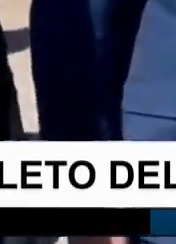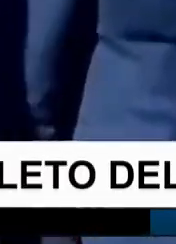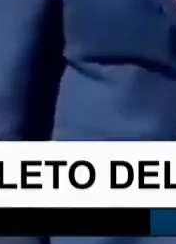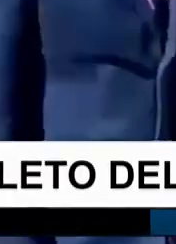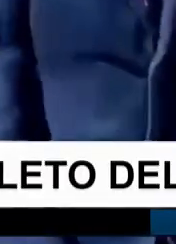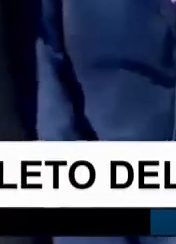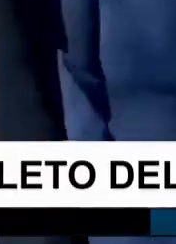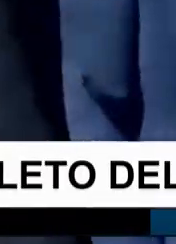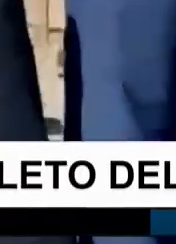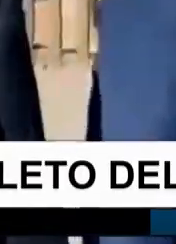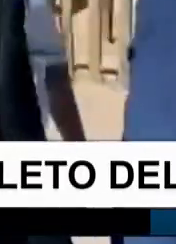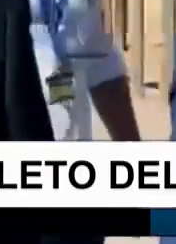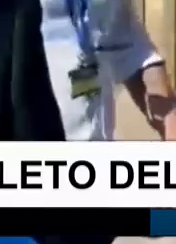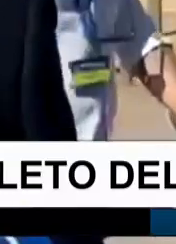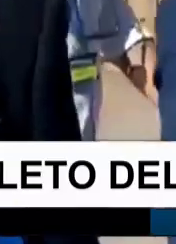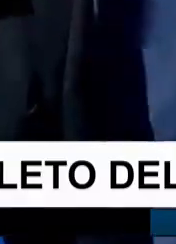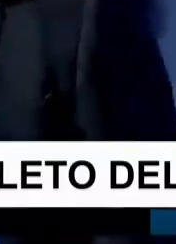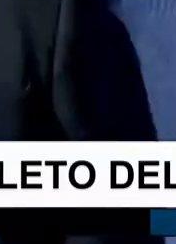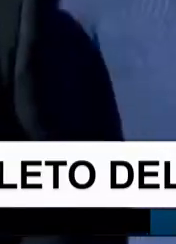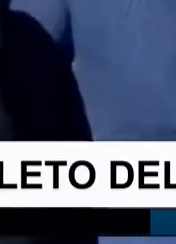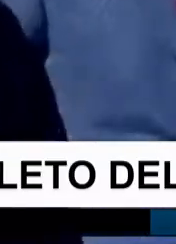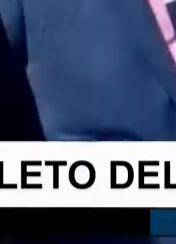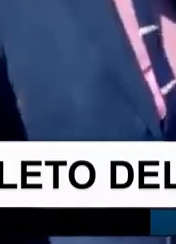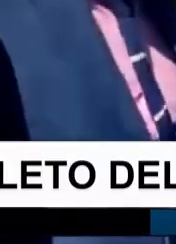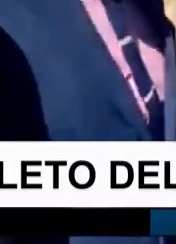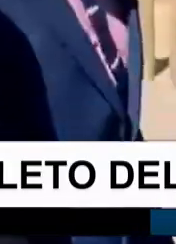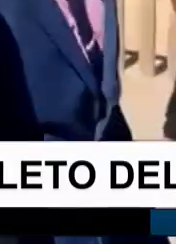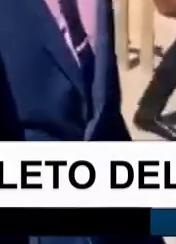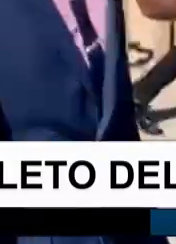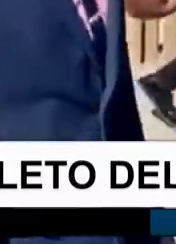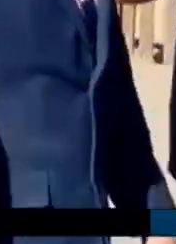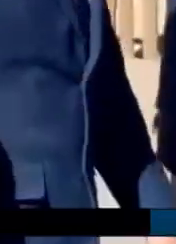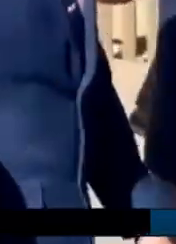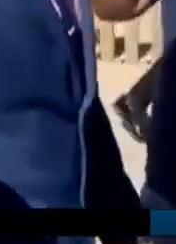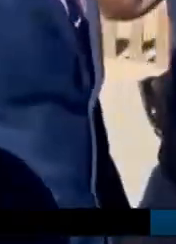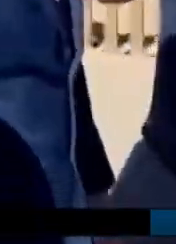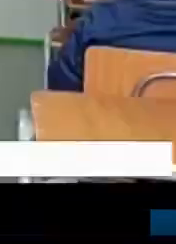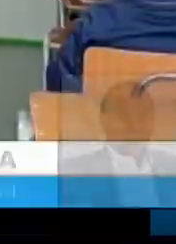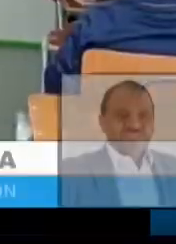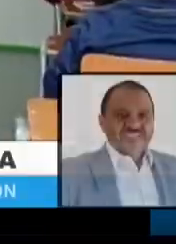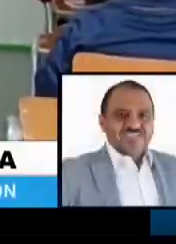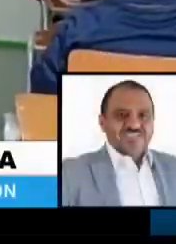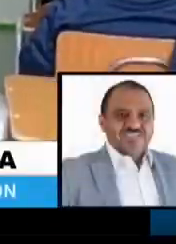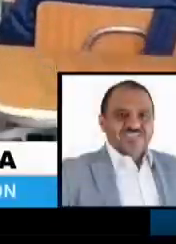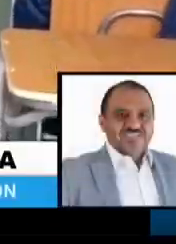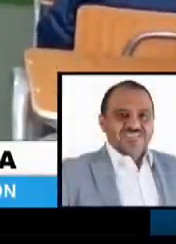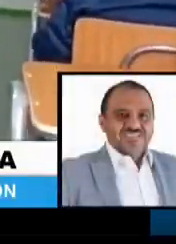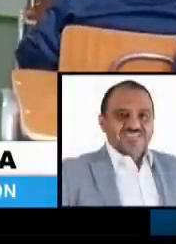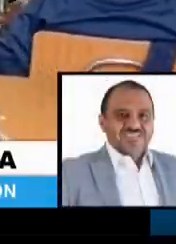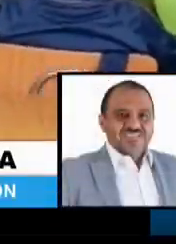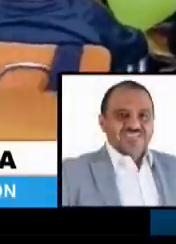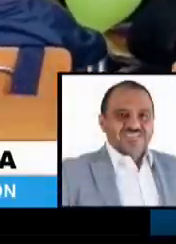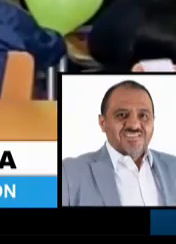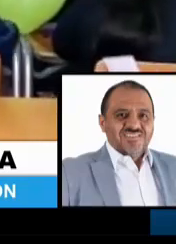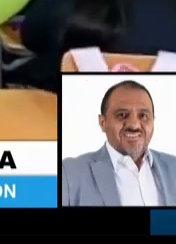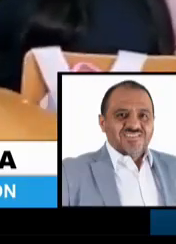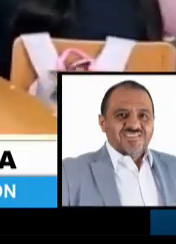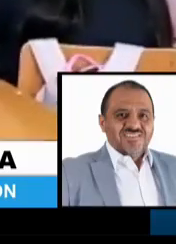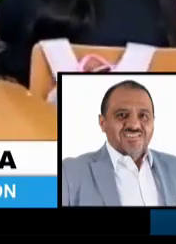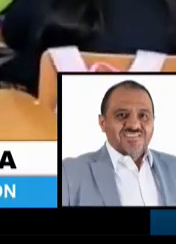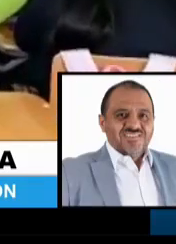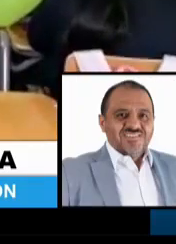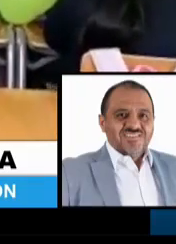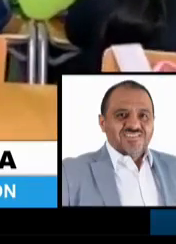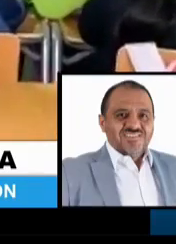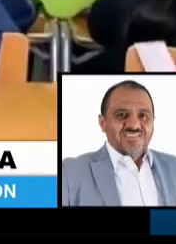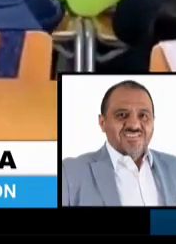Todos ellos se encuentran en procesos, ¿no es cierto?, de reparación o de reubicación de sus estudiantes. De ellos tenemos 9